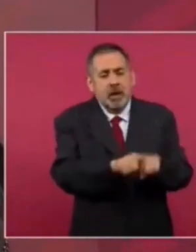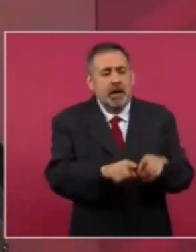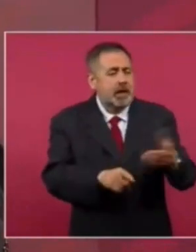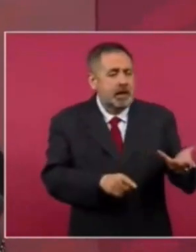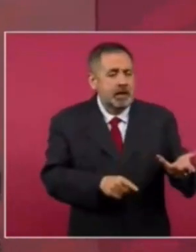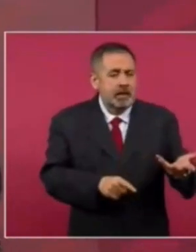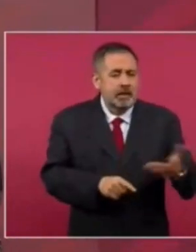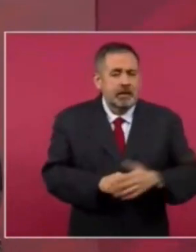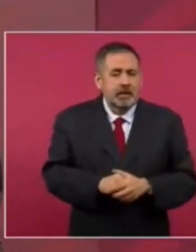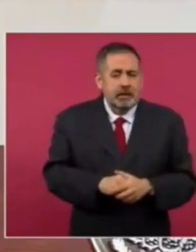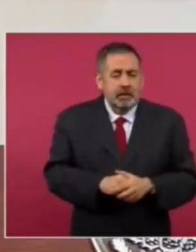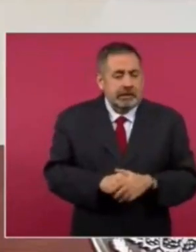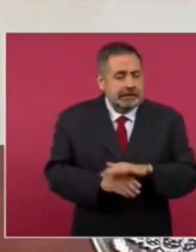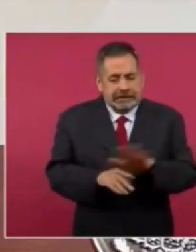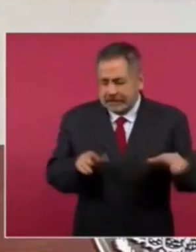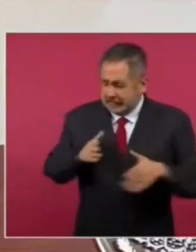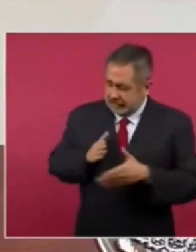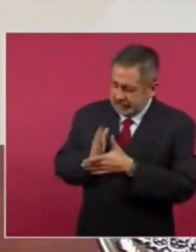Y logramos